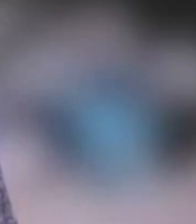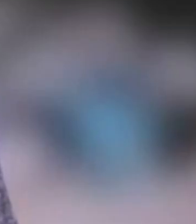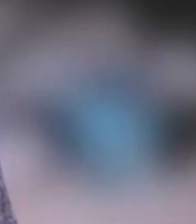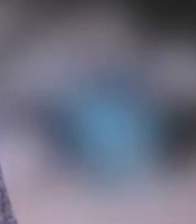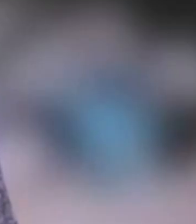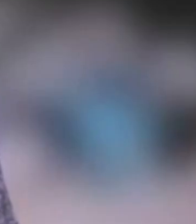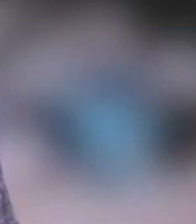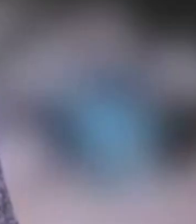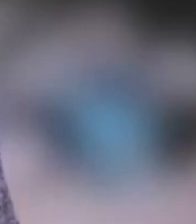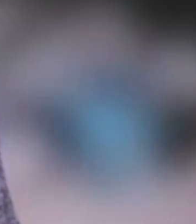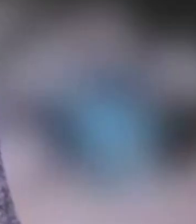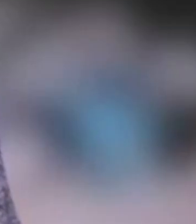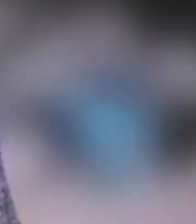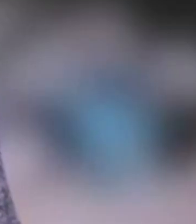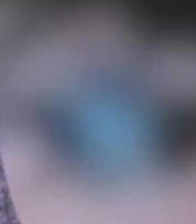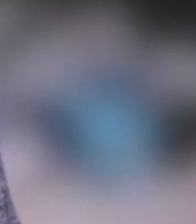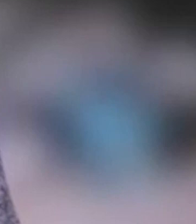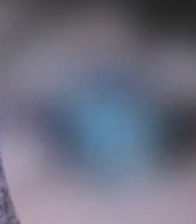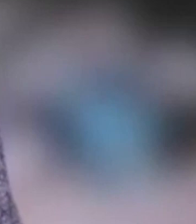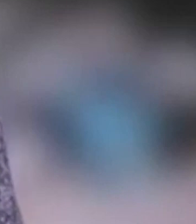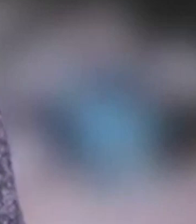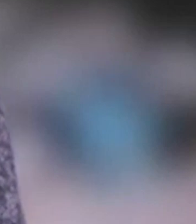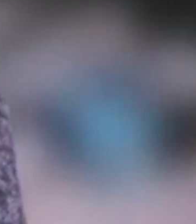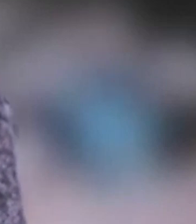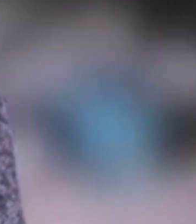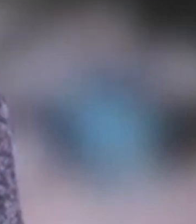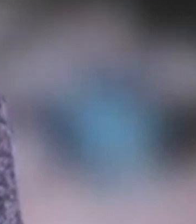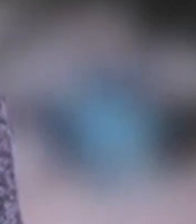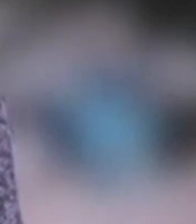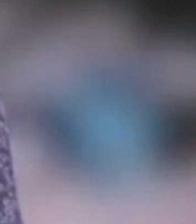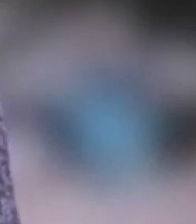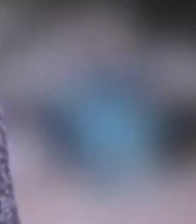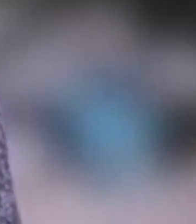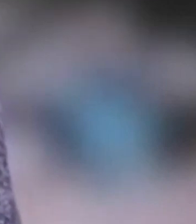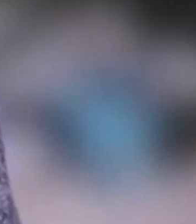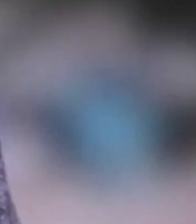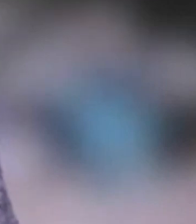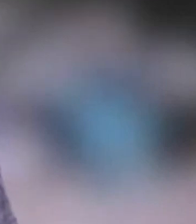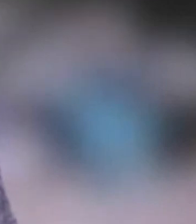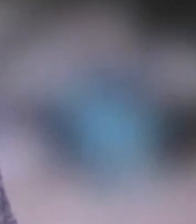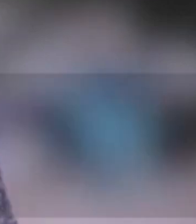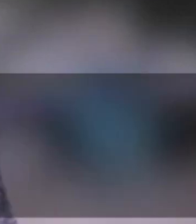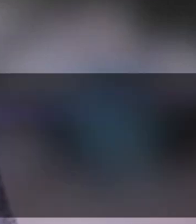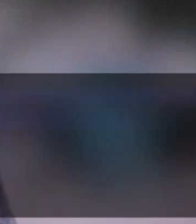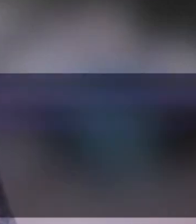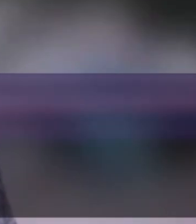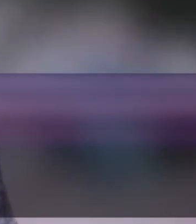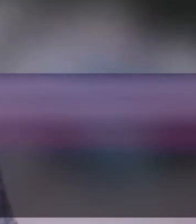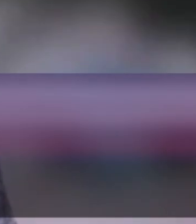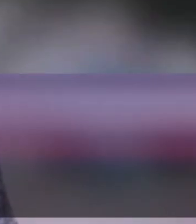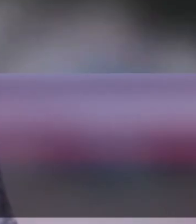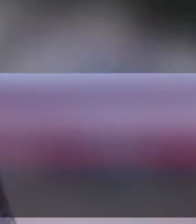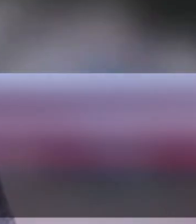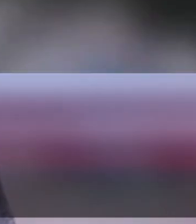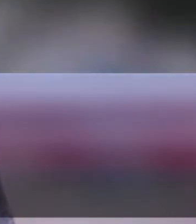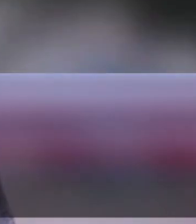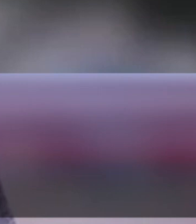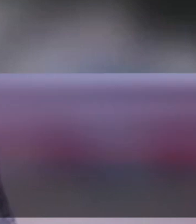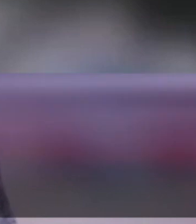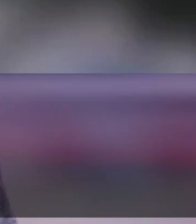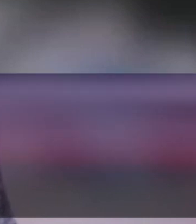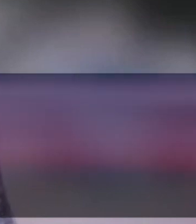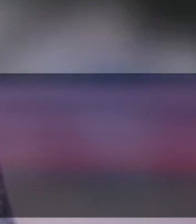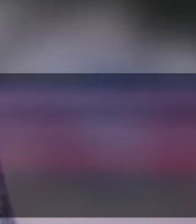calificación educativa, personas con menor calificación educativa y jóvenes. Y yo creo que el país necesita una política de empleo que